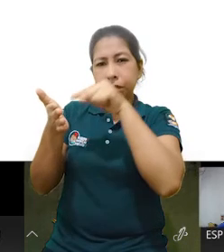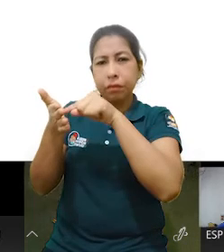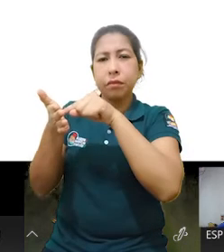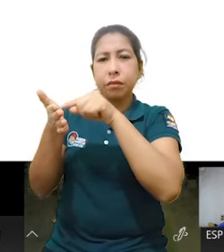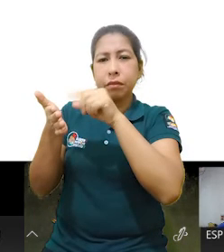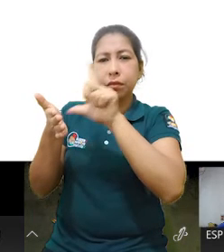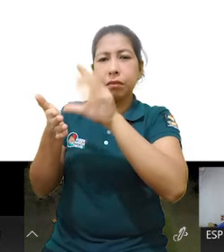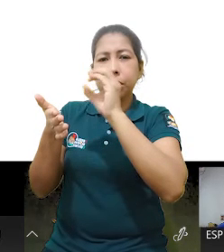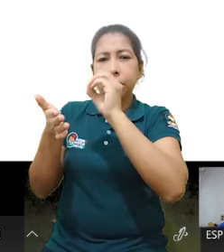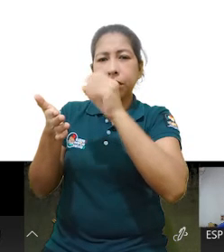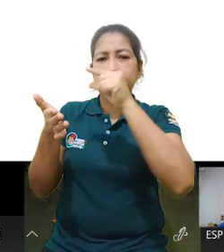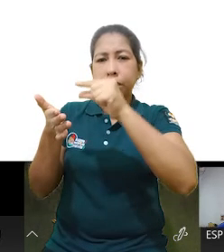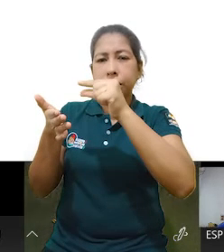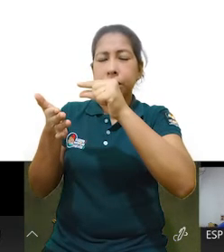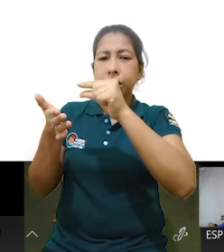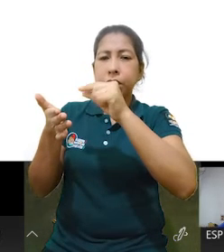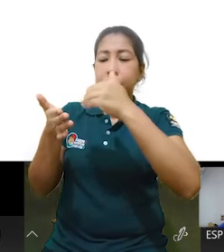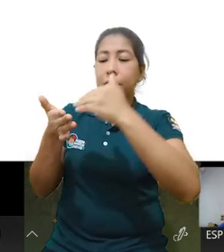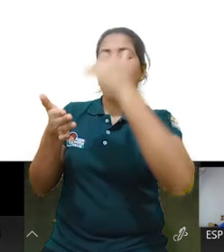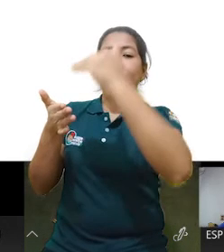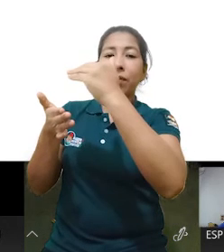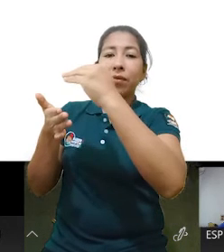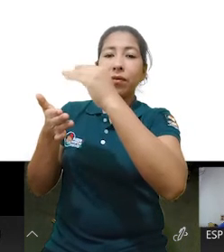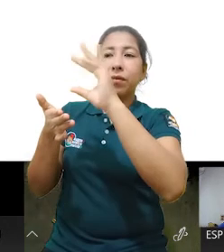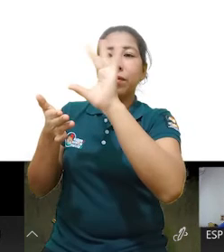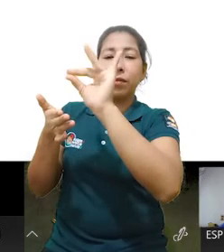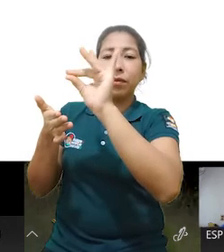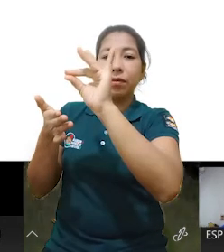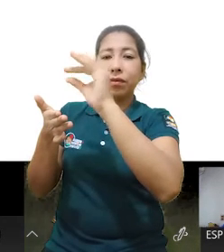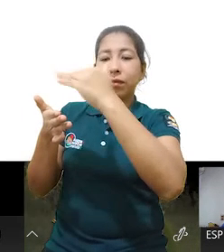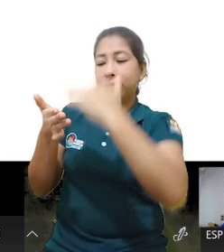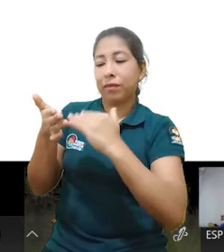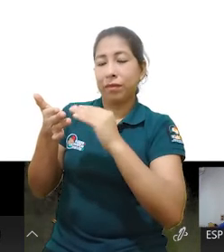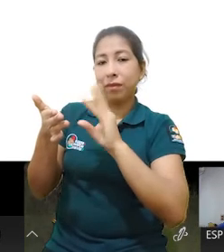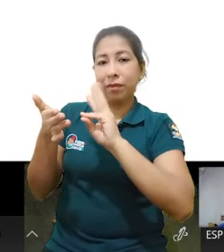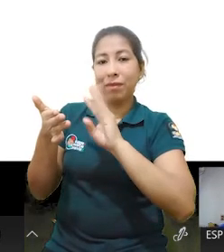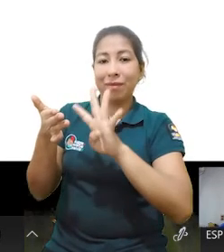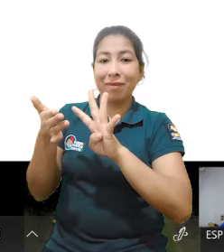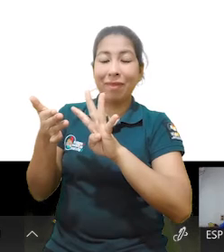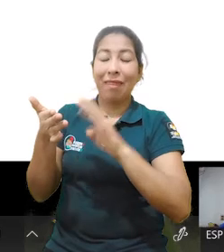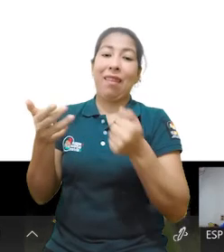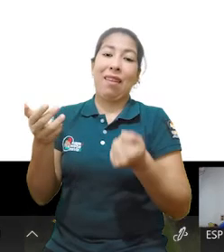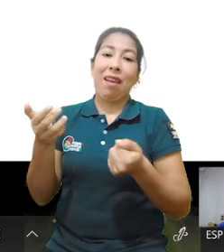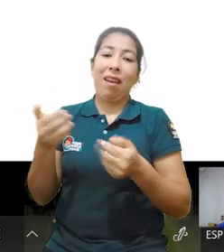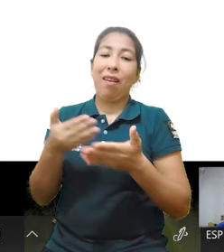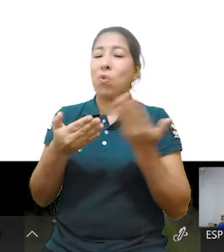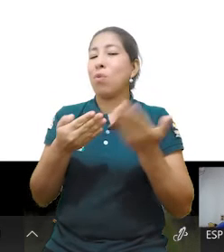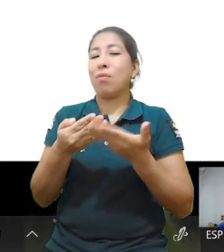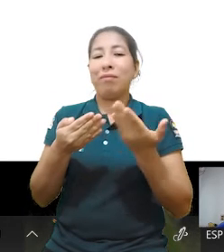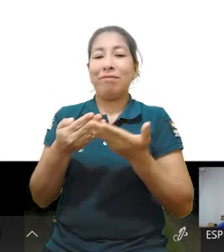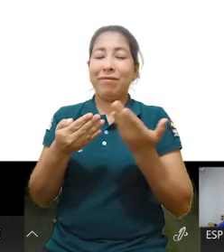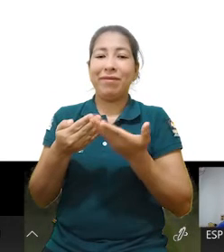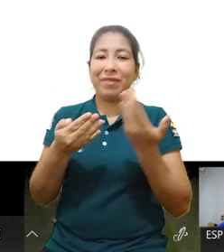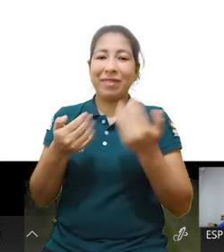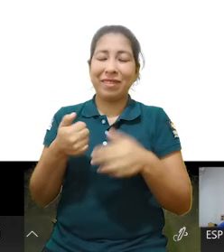base 64, avanzamos hacia el argumento y anotamos 8. Ven que es mucho más fácil, a medida que vamos avanzando en el